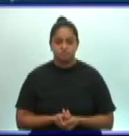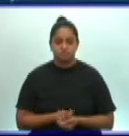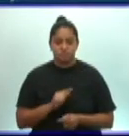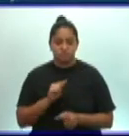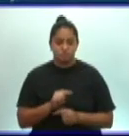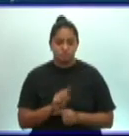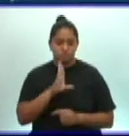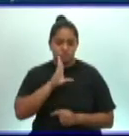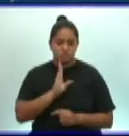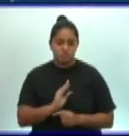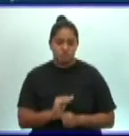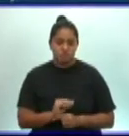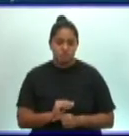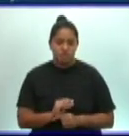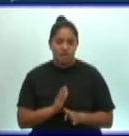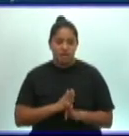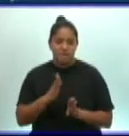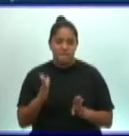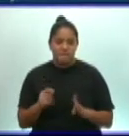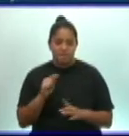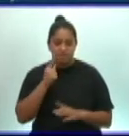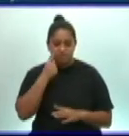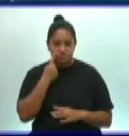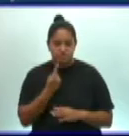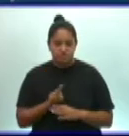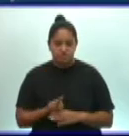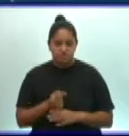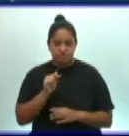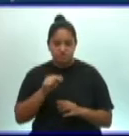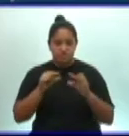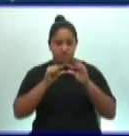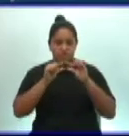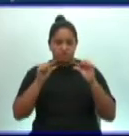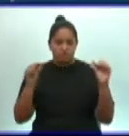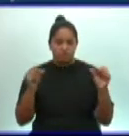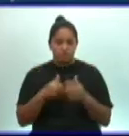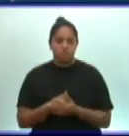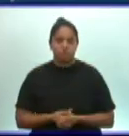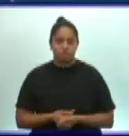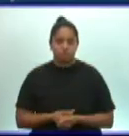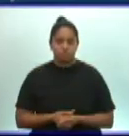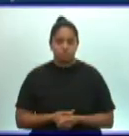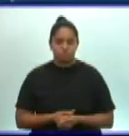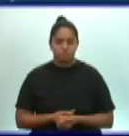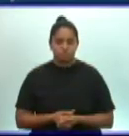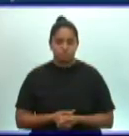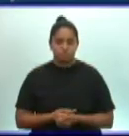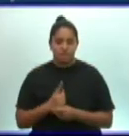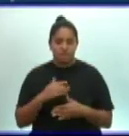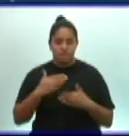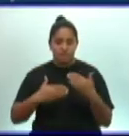corresponda a partir de lo que estaba representado en estas oraciones. C1 decía, en el